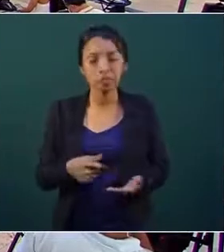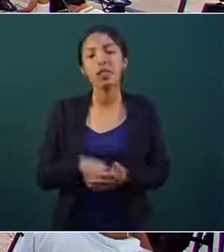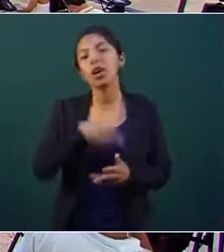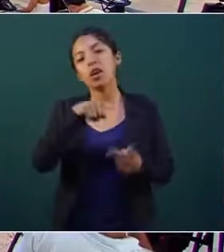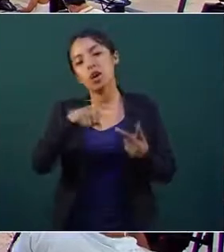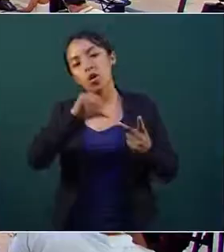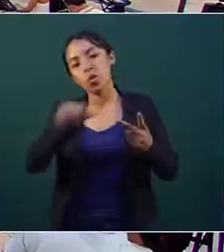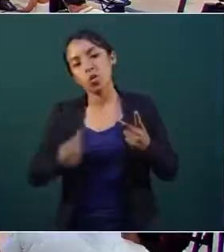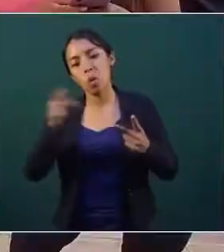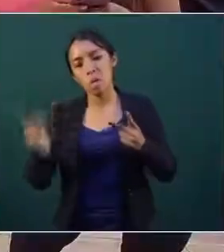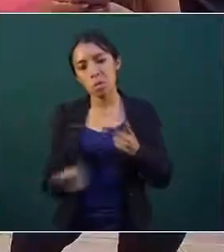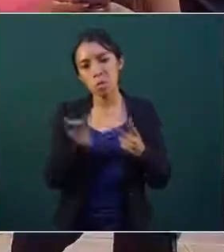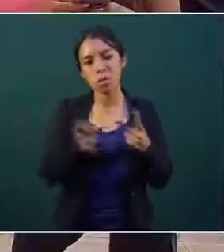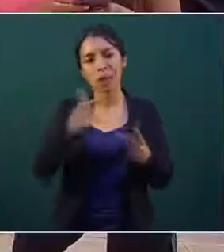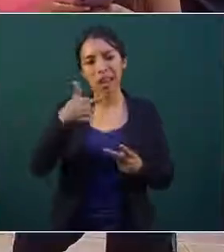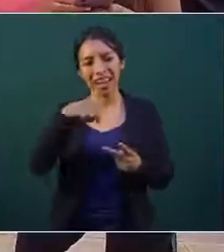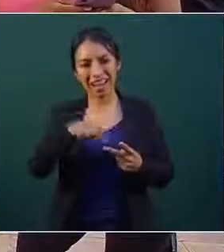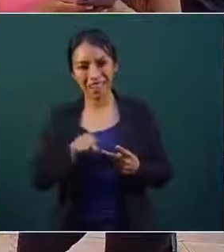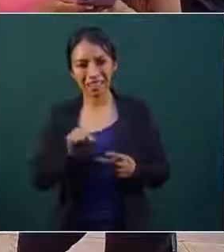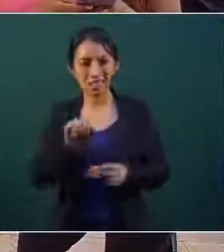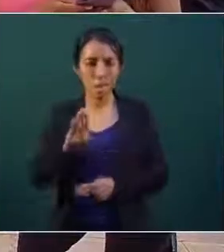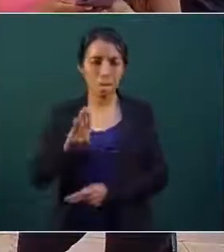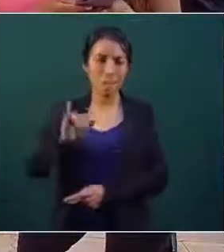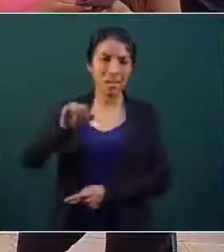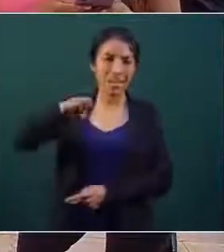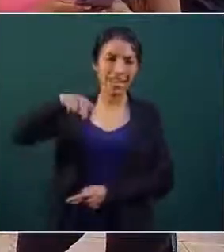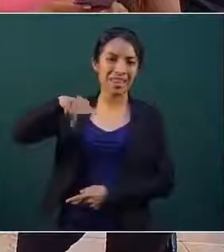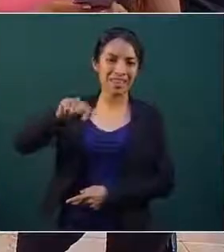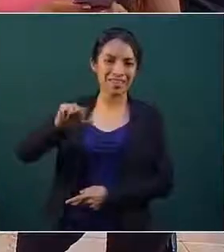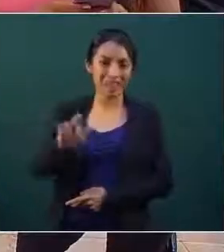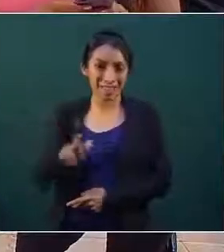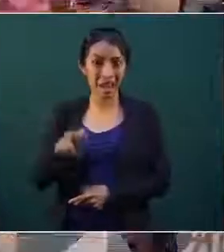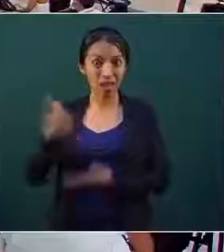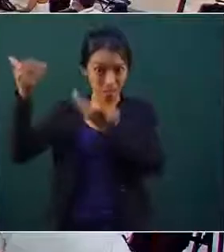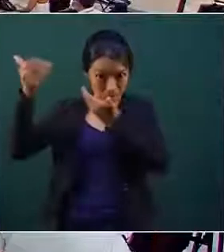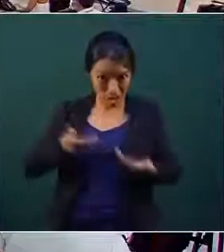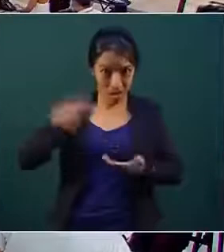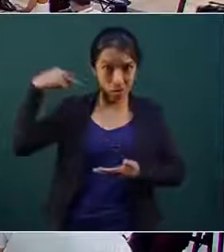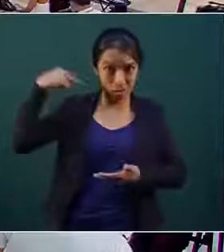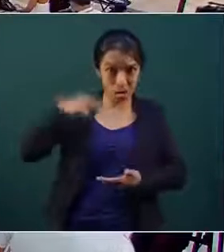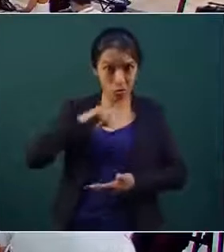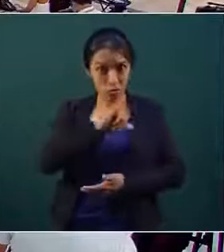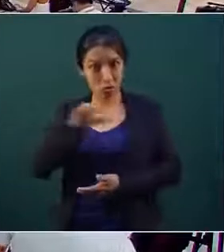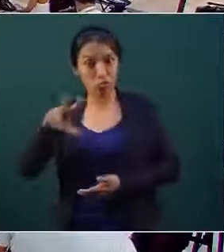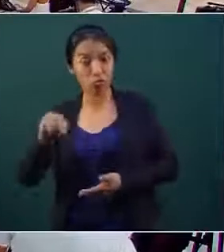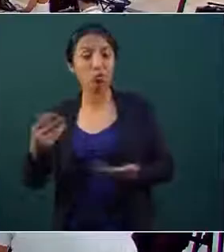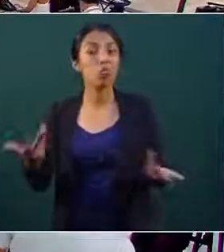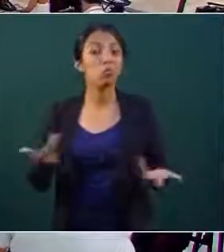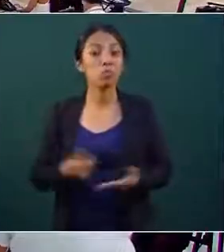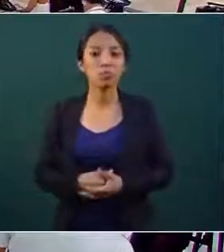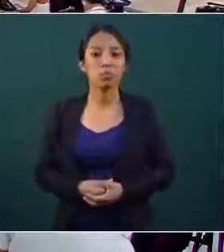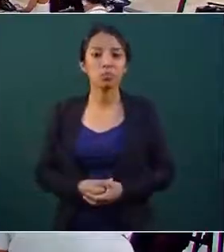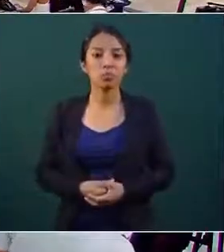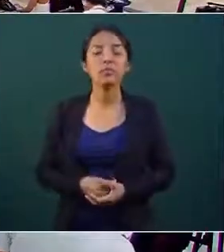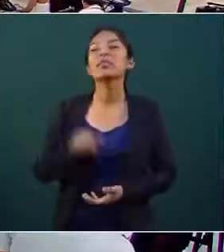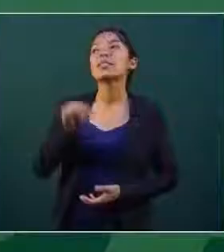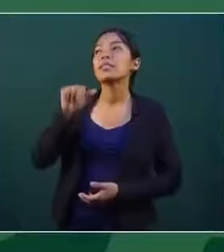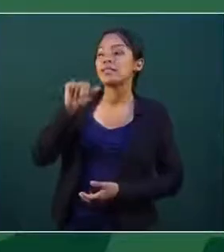sentido, ¿el gas Bienestar llegará a Veracruz? Bueno, sí hay también